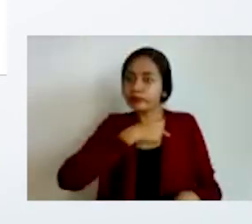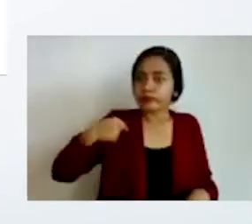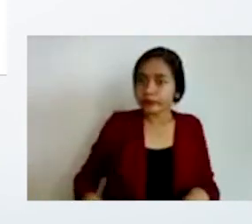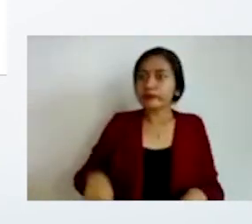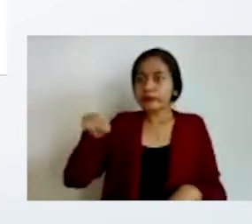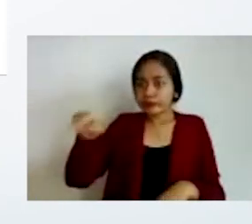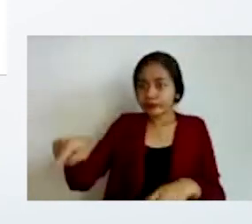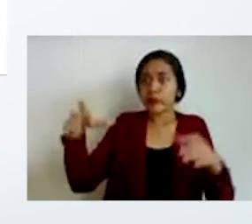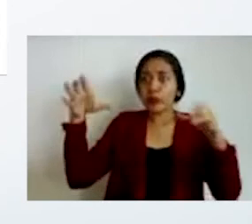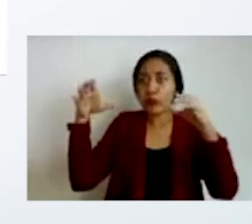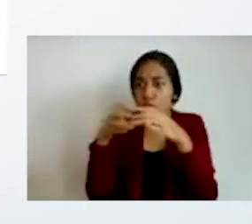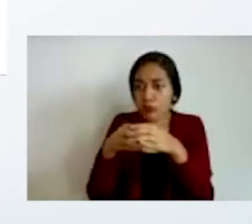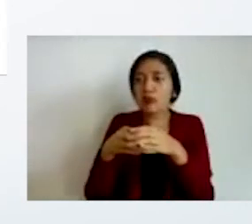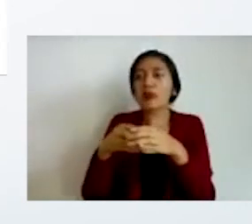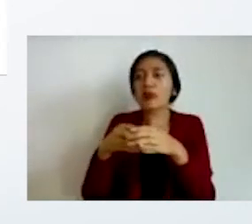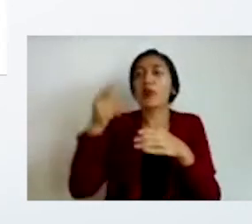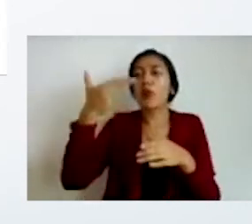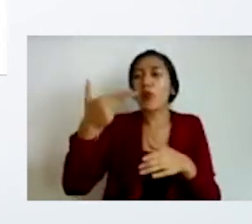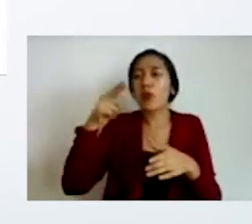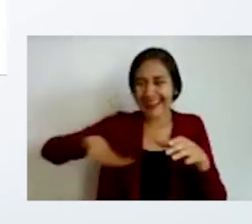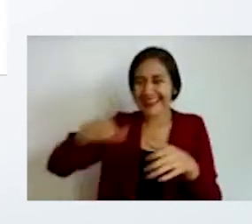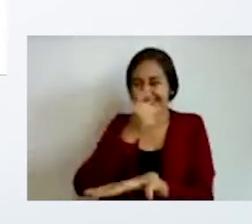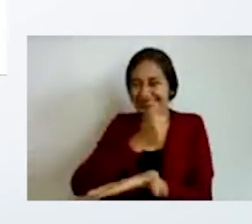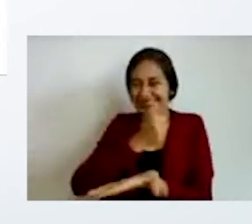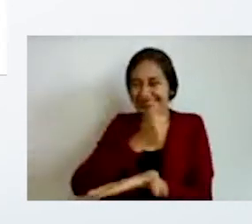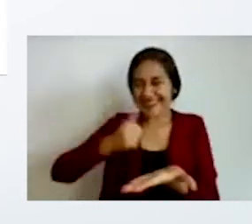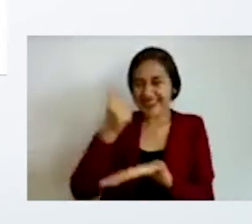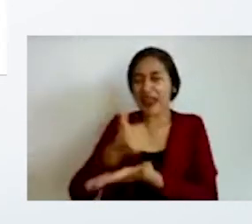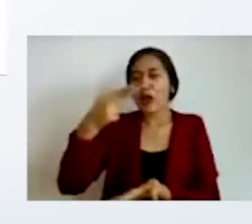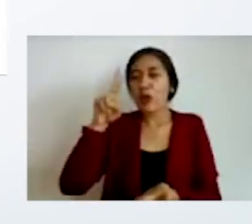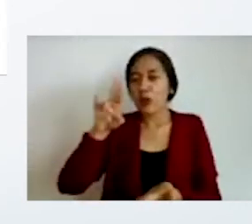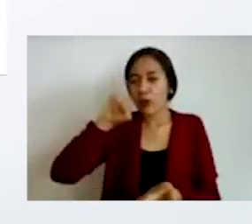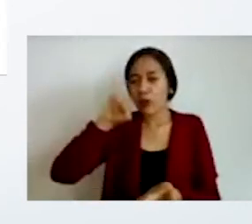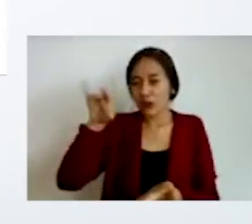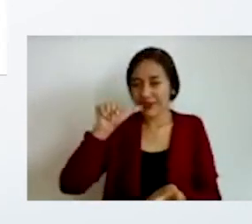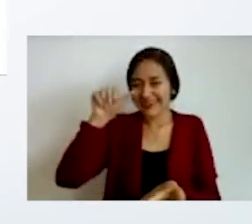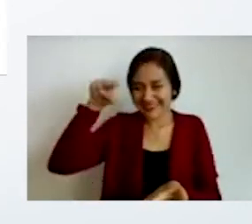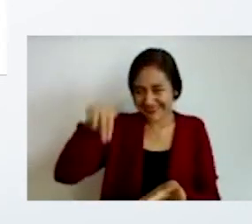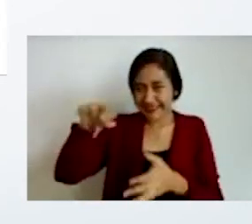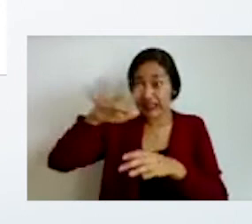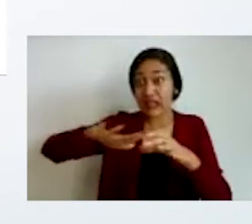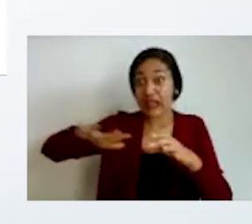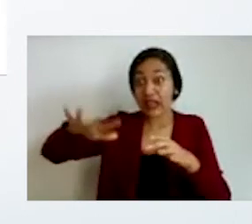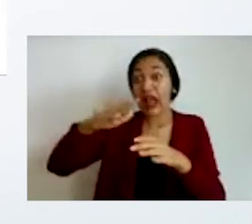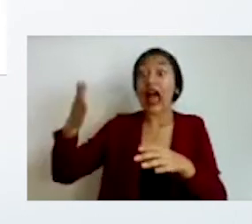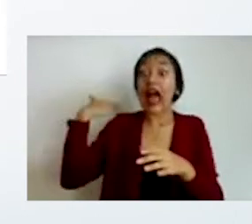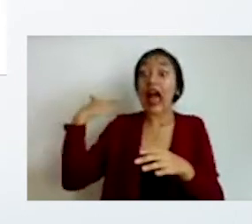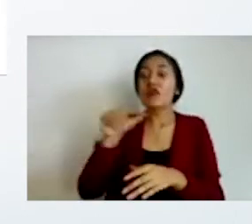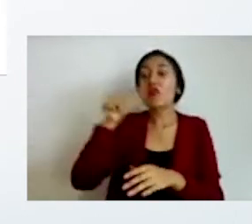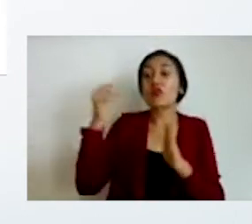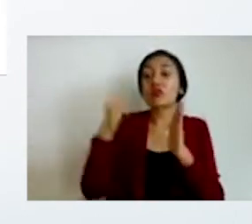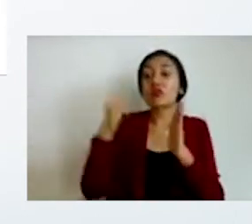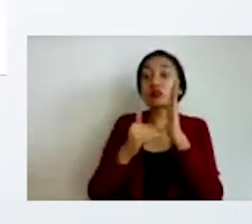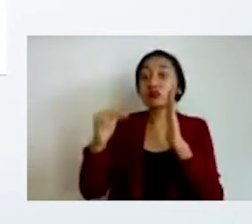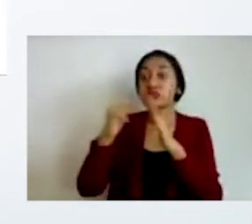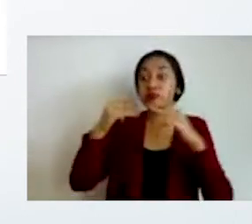Wuhan, de esta región de donde habiendo 11 millones de habitantes, el número